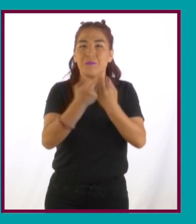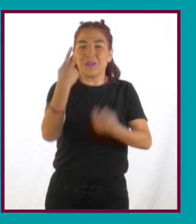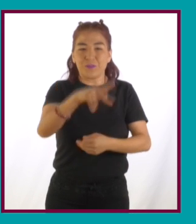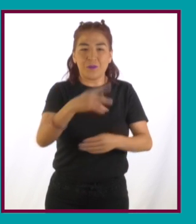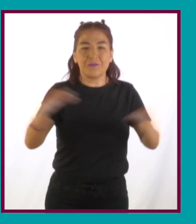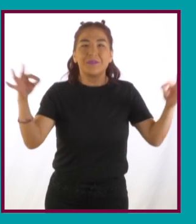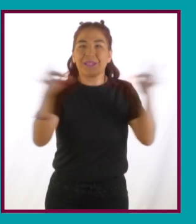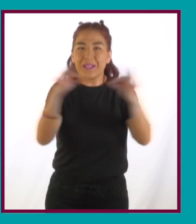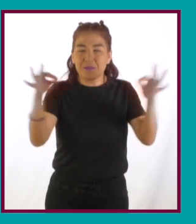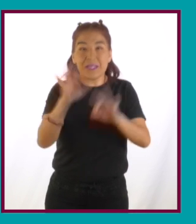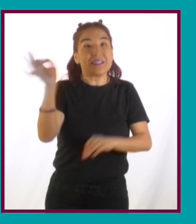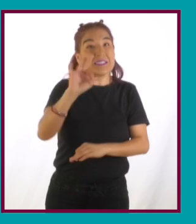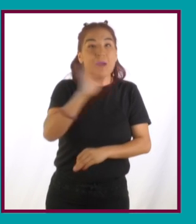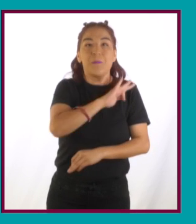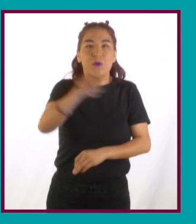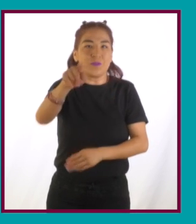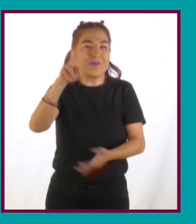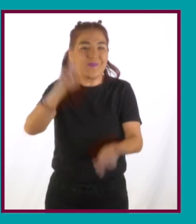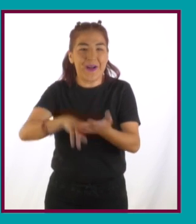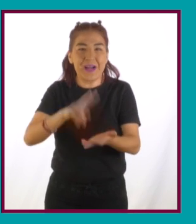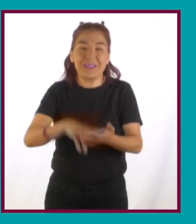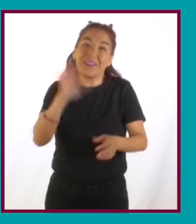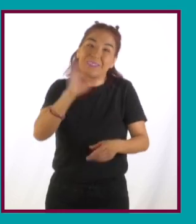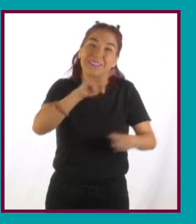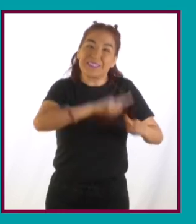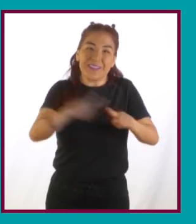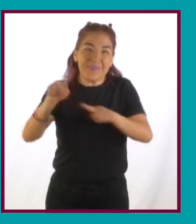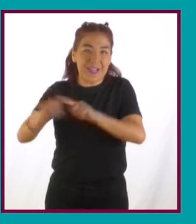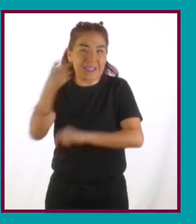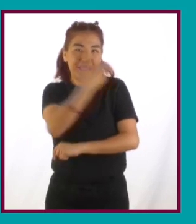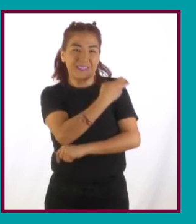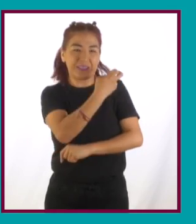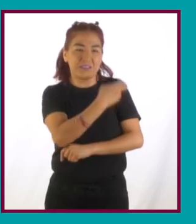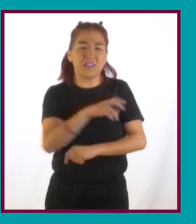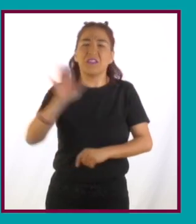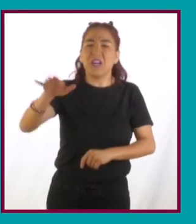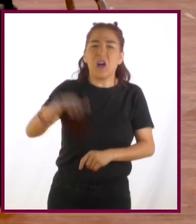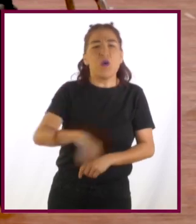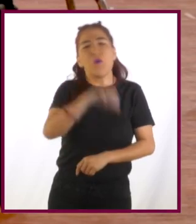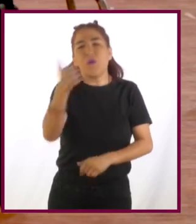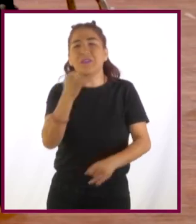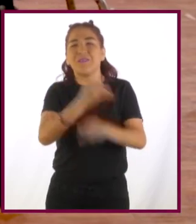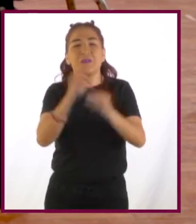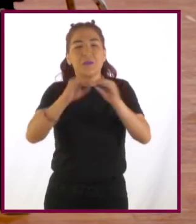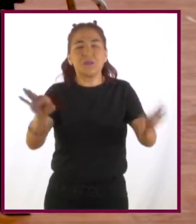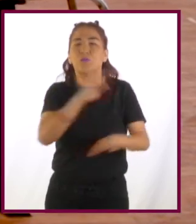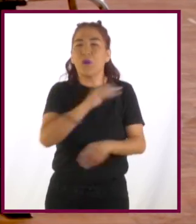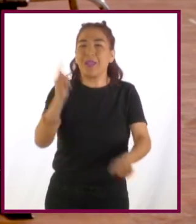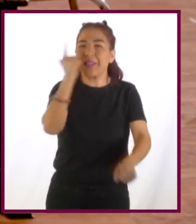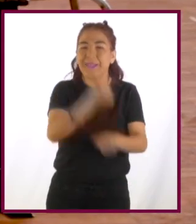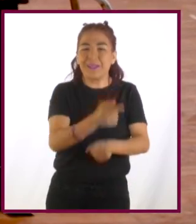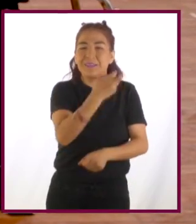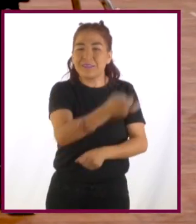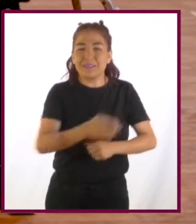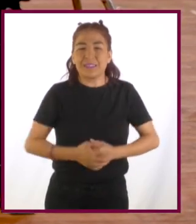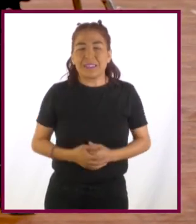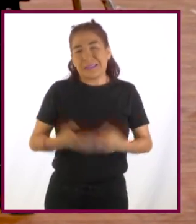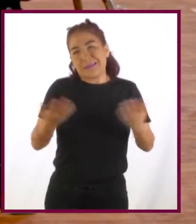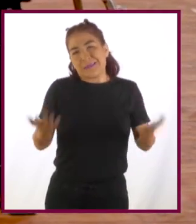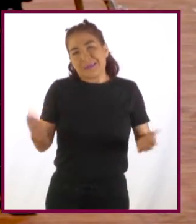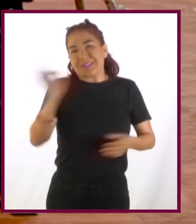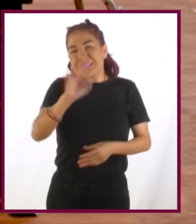o la forma de cada resorte. Es posible que ustedes obtengan valores muy diferentes a estos. Sí. Ernesto, ¿qué otro dato crees que pudiéramos